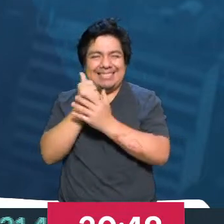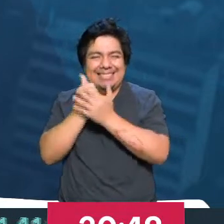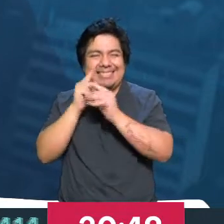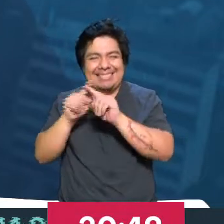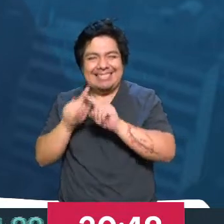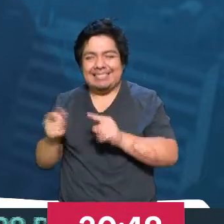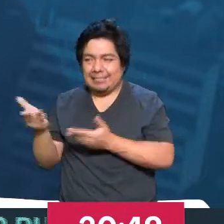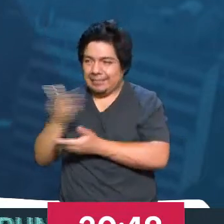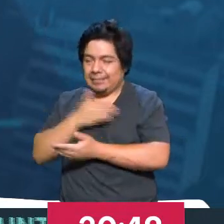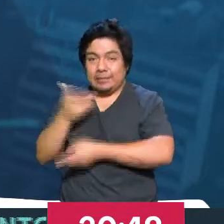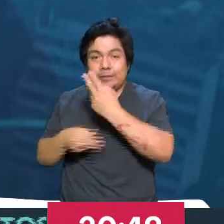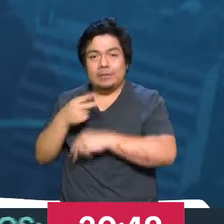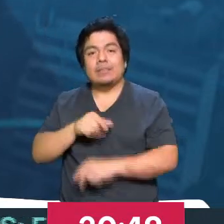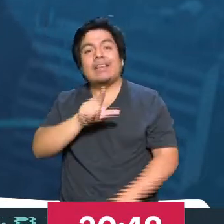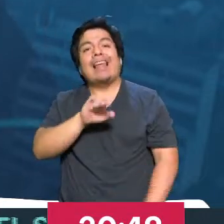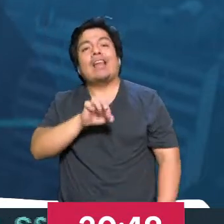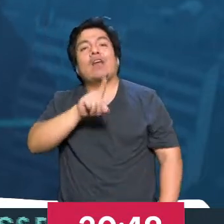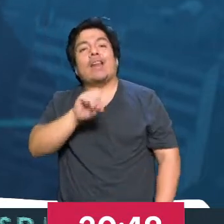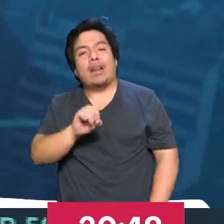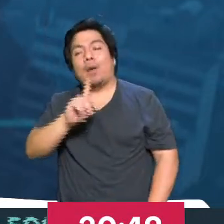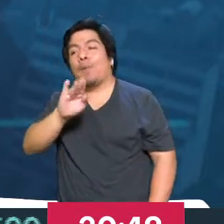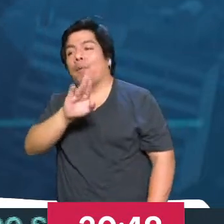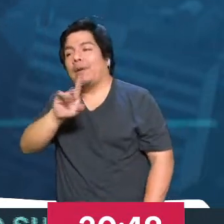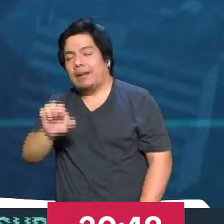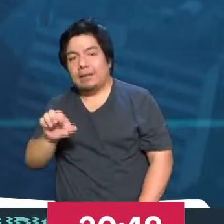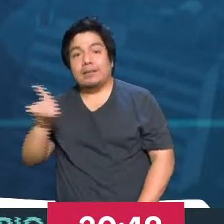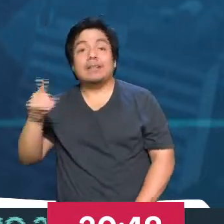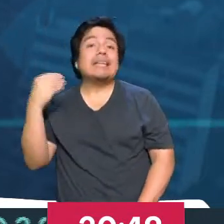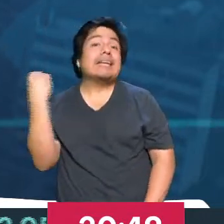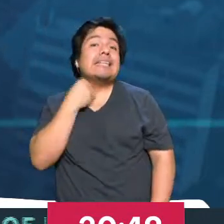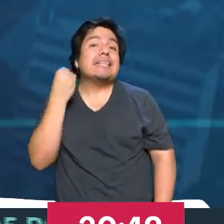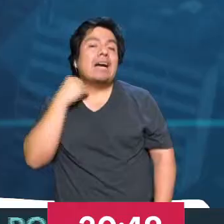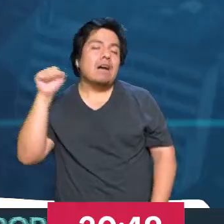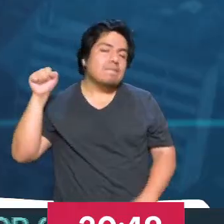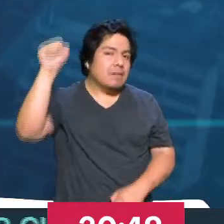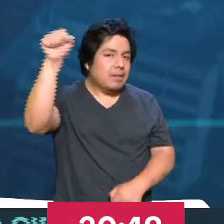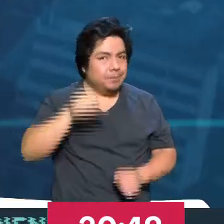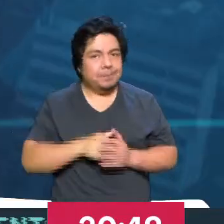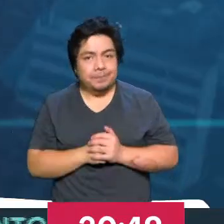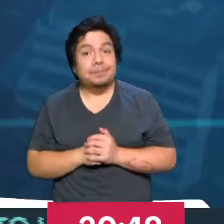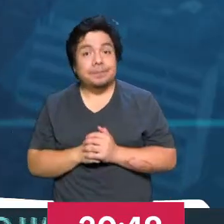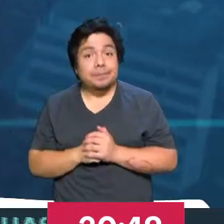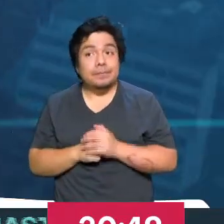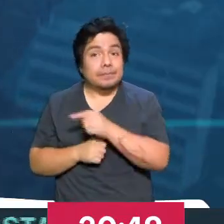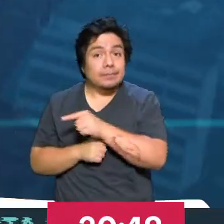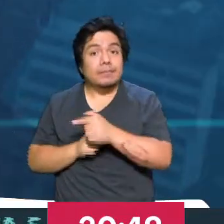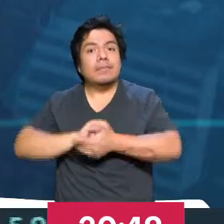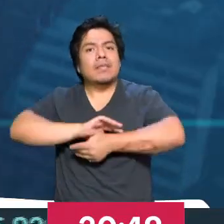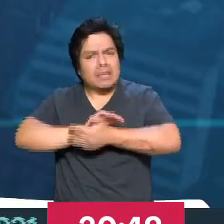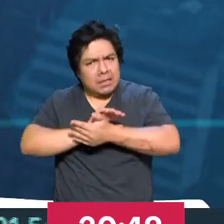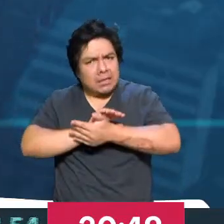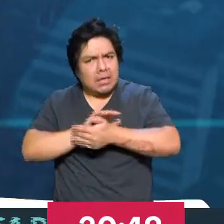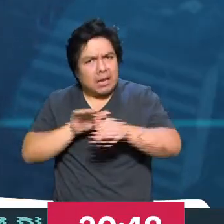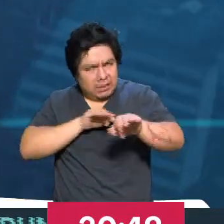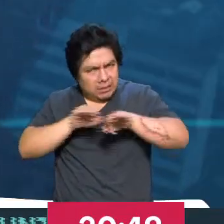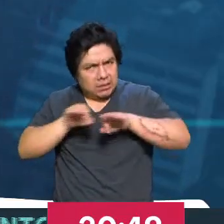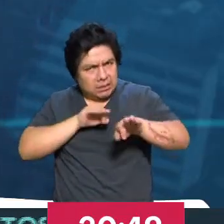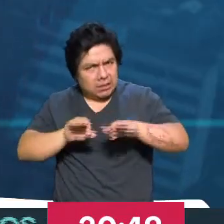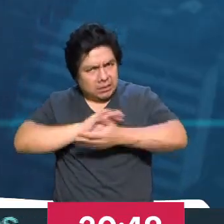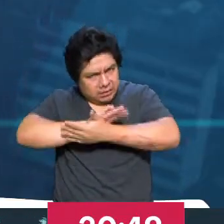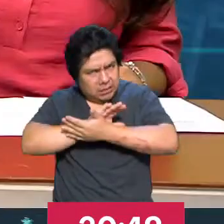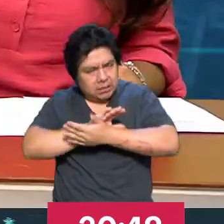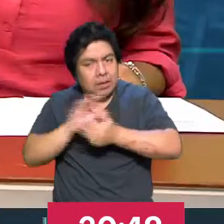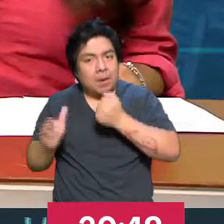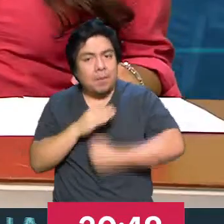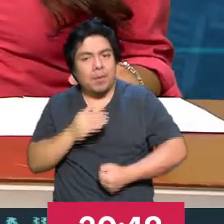Le doy la bienvenida a Leonardo Poblete, quien es abogado y activista y quien tuvo un caso de discriminación laboral precisamente